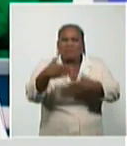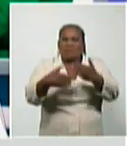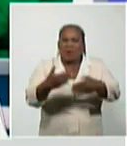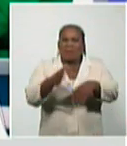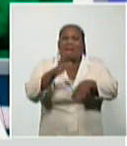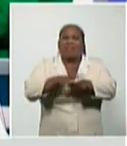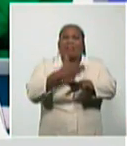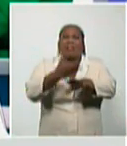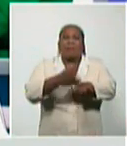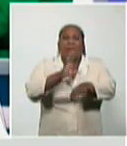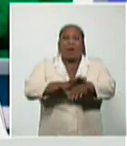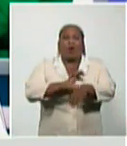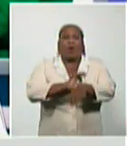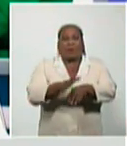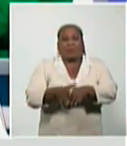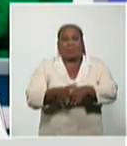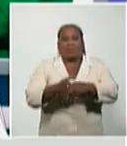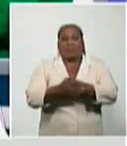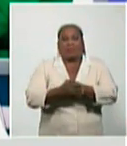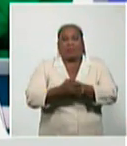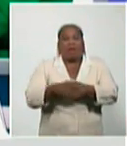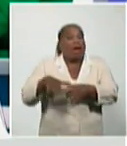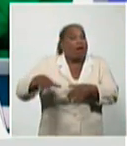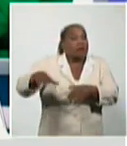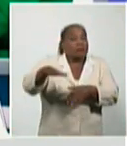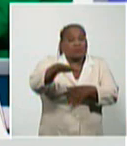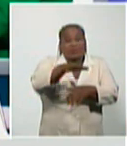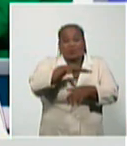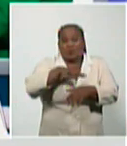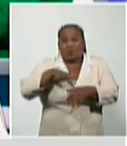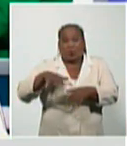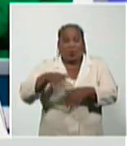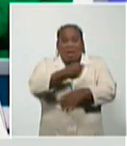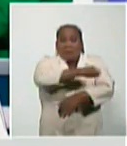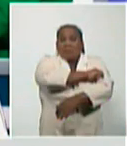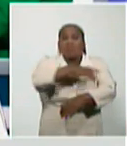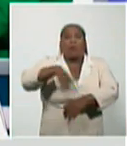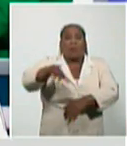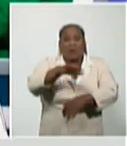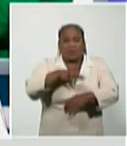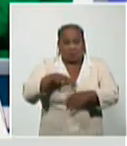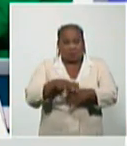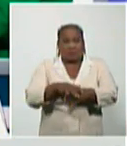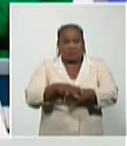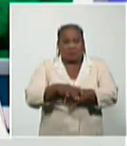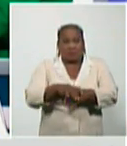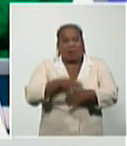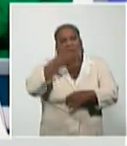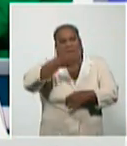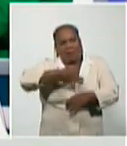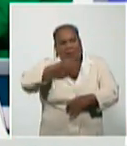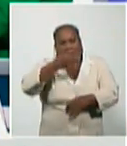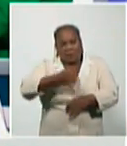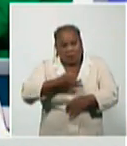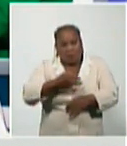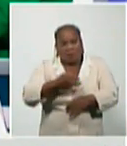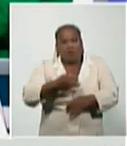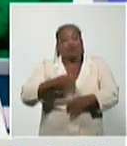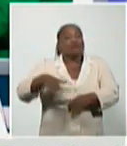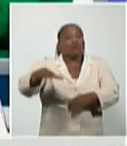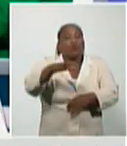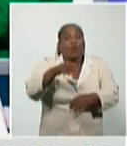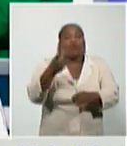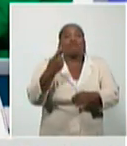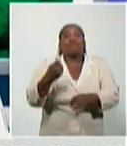Gisela y toda la población, ¿hay o no hay necesidad de protegernos todos y a